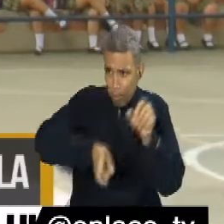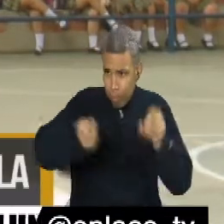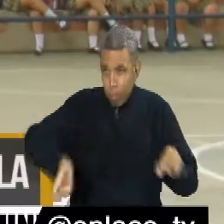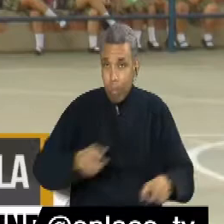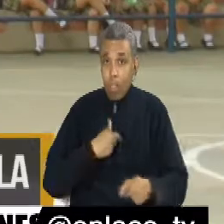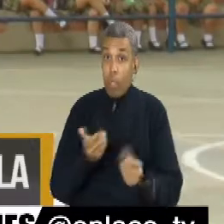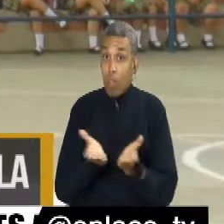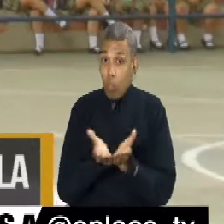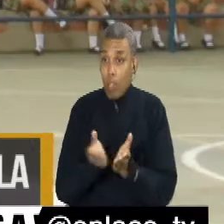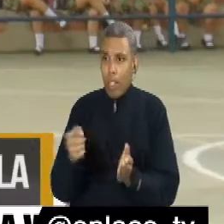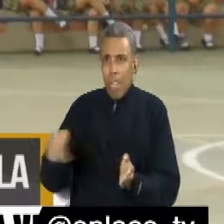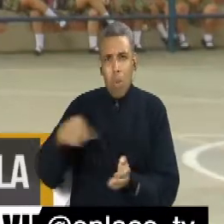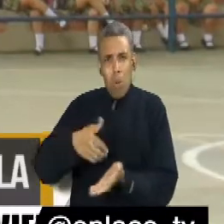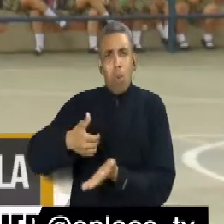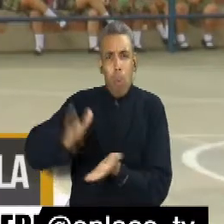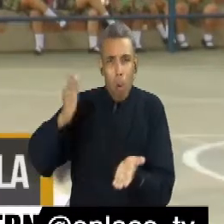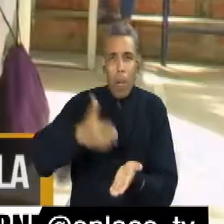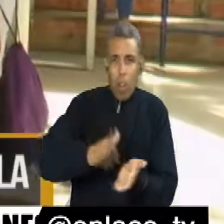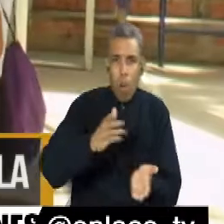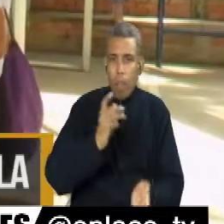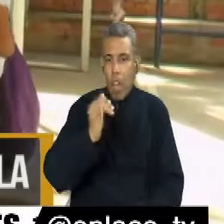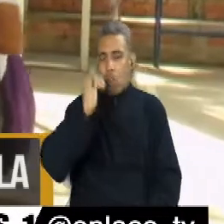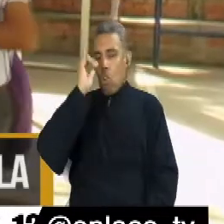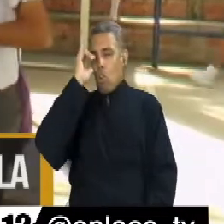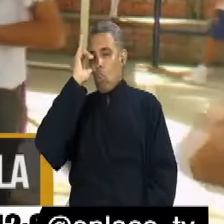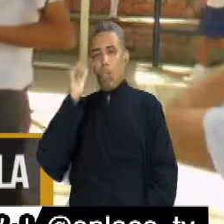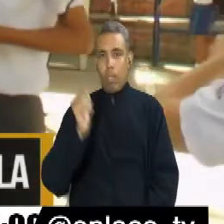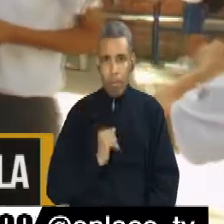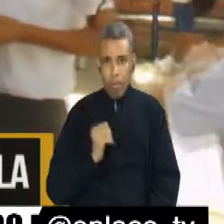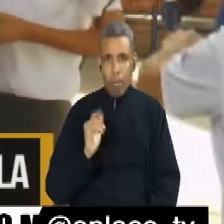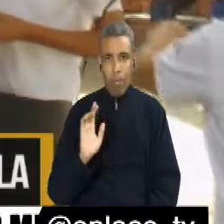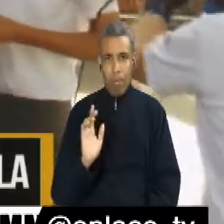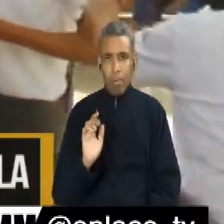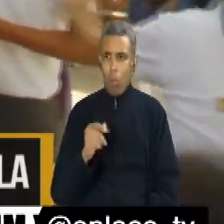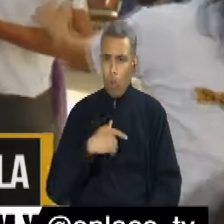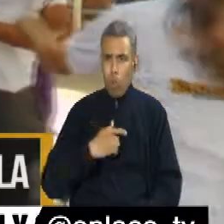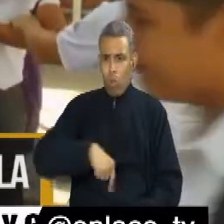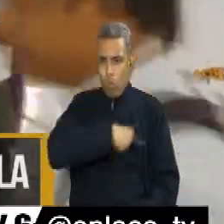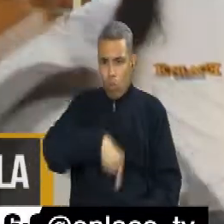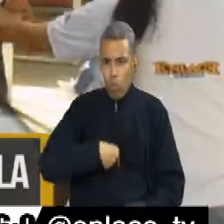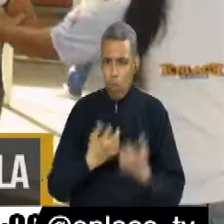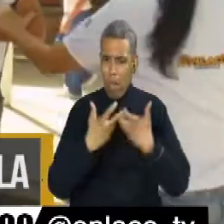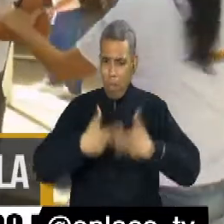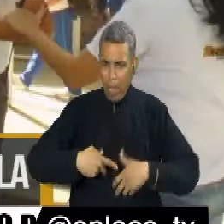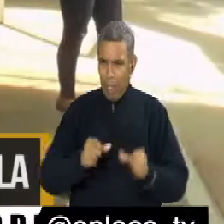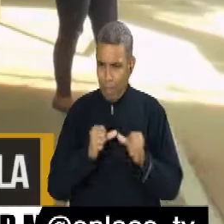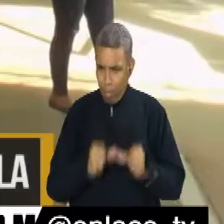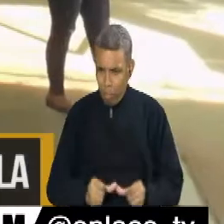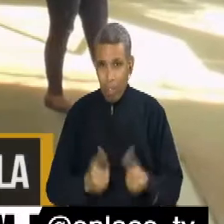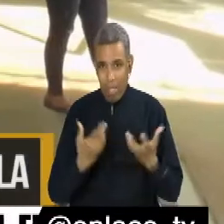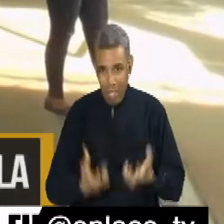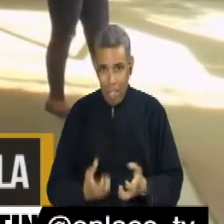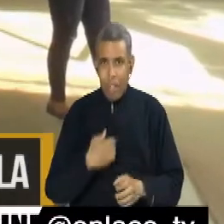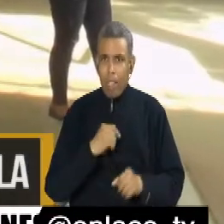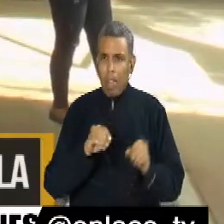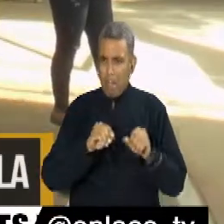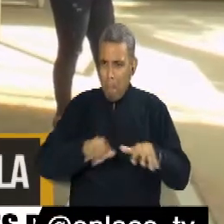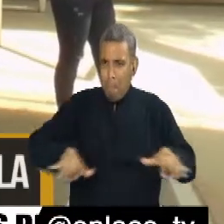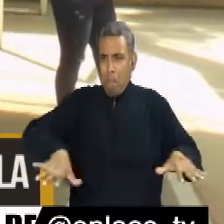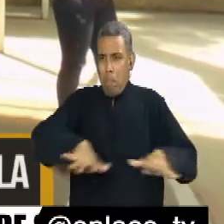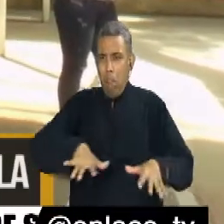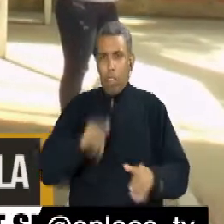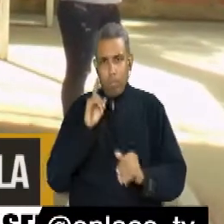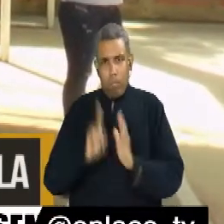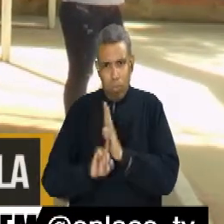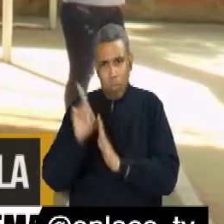creciendo como marca. Somos una empresa netamente colombiana que le sirve al país y que quiere crecer aquí en esta región. Si